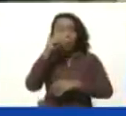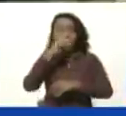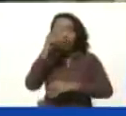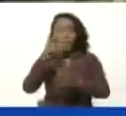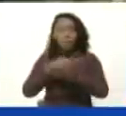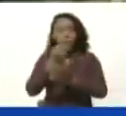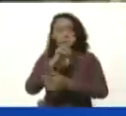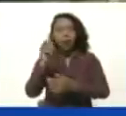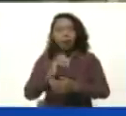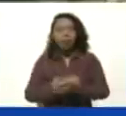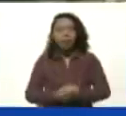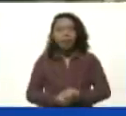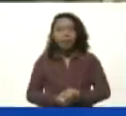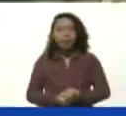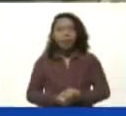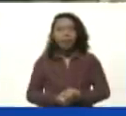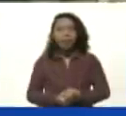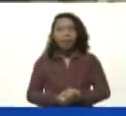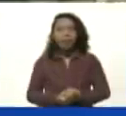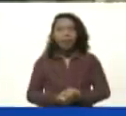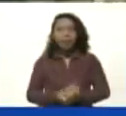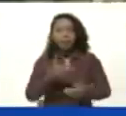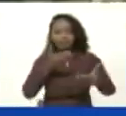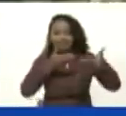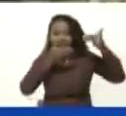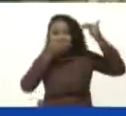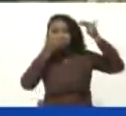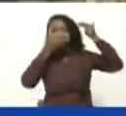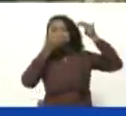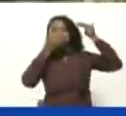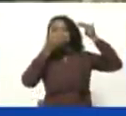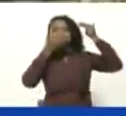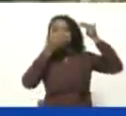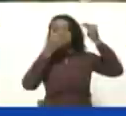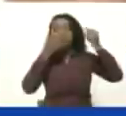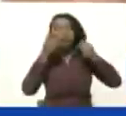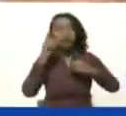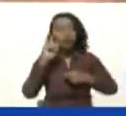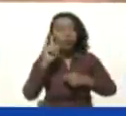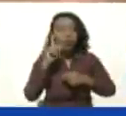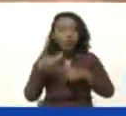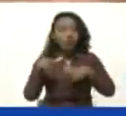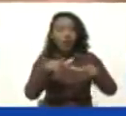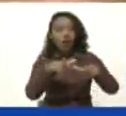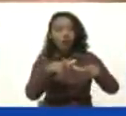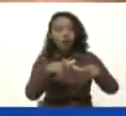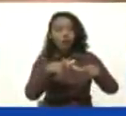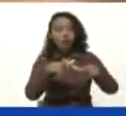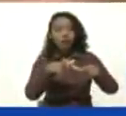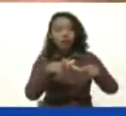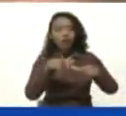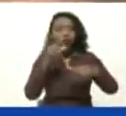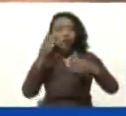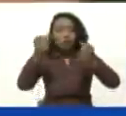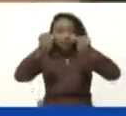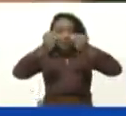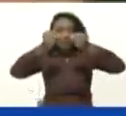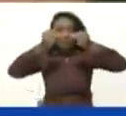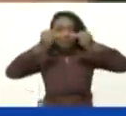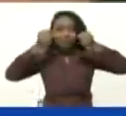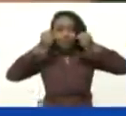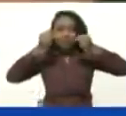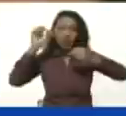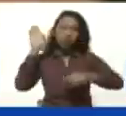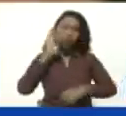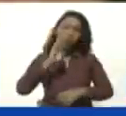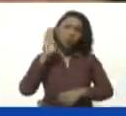2020. Se lo llevaron a un lugar, una cárcel